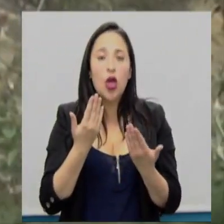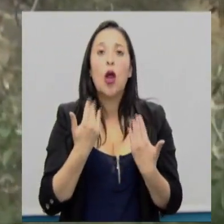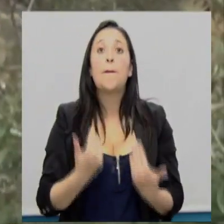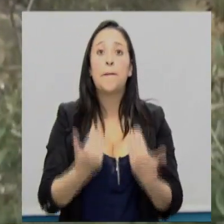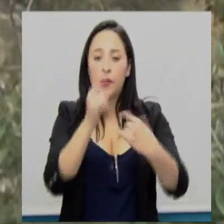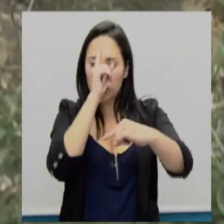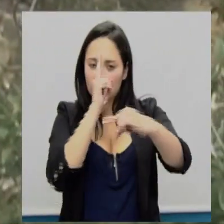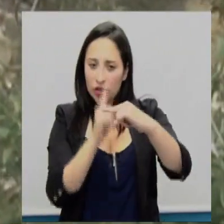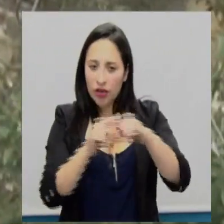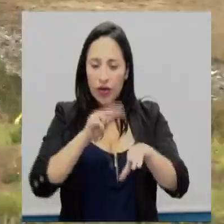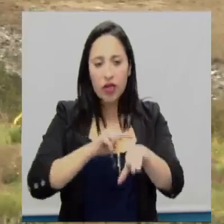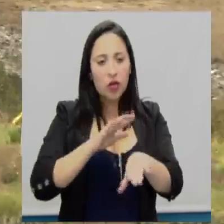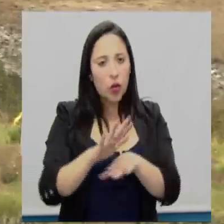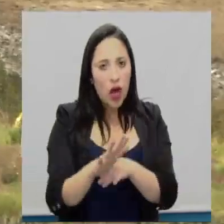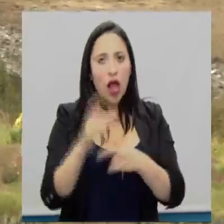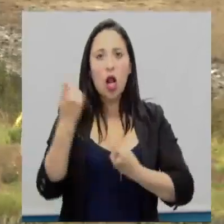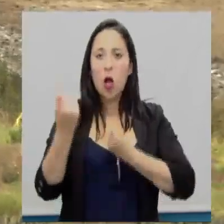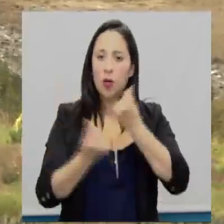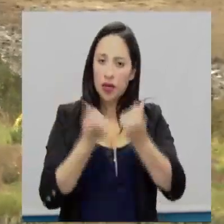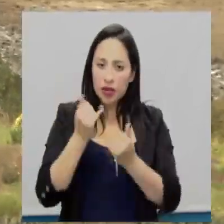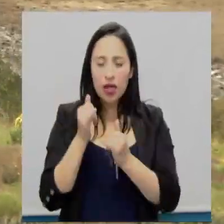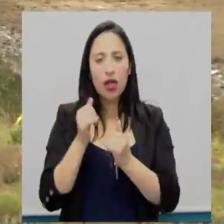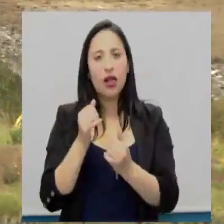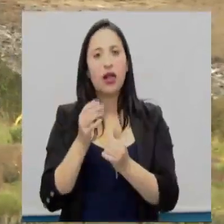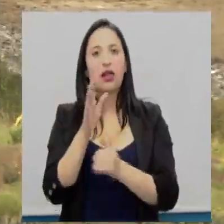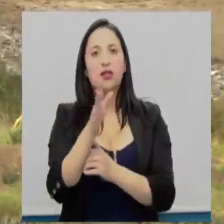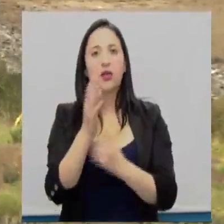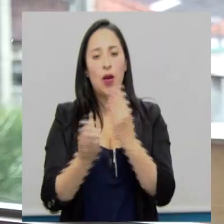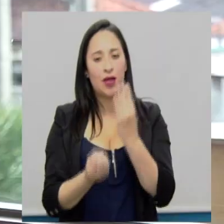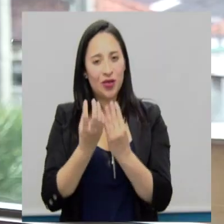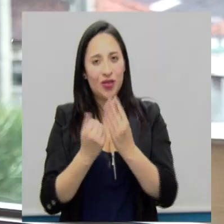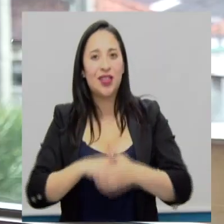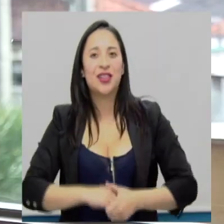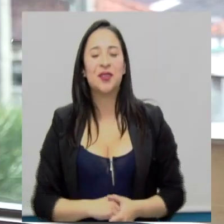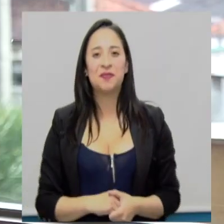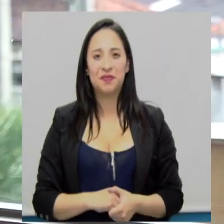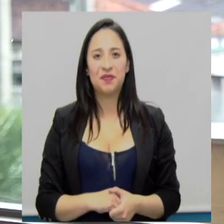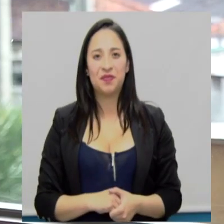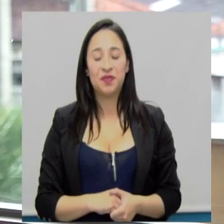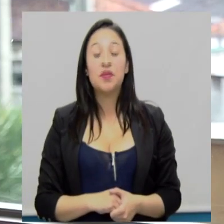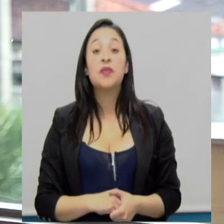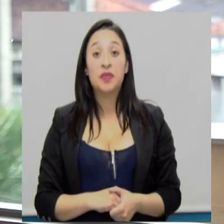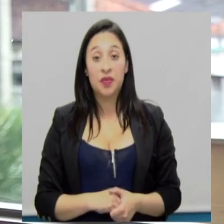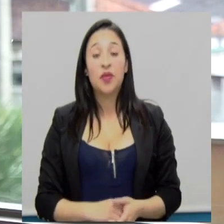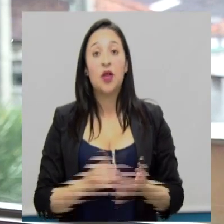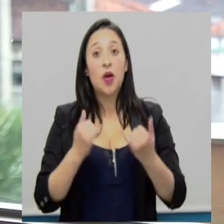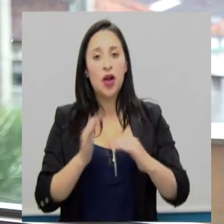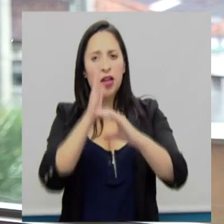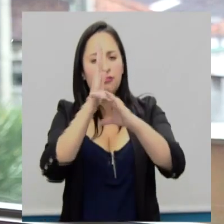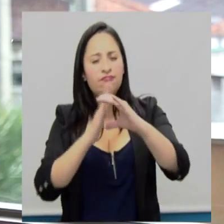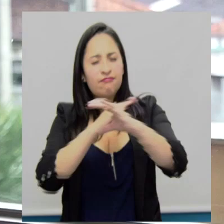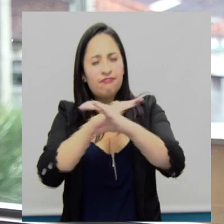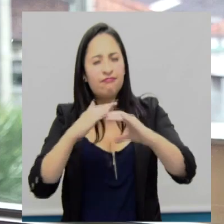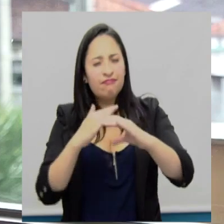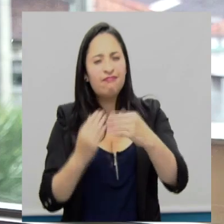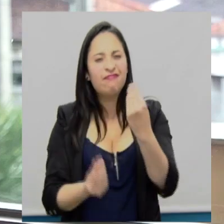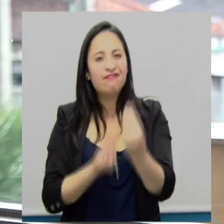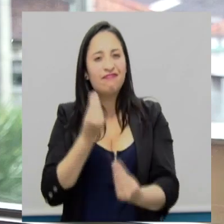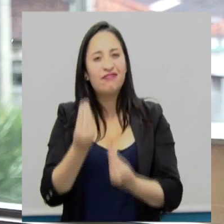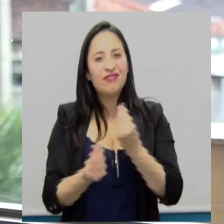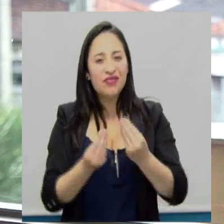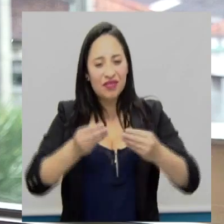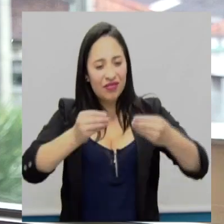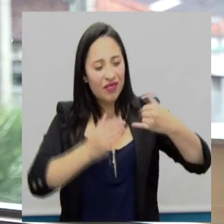nivel ambiental, comercial e industrial. En segundos, veamos en qué anda la